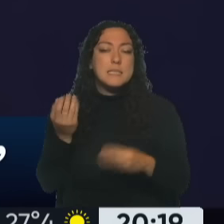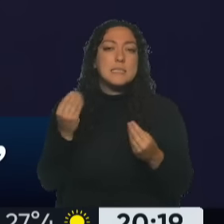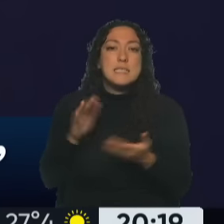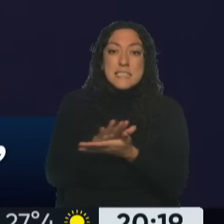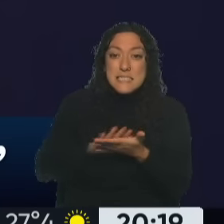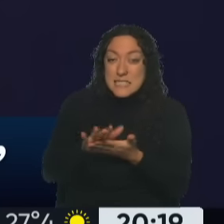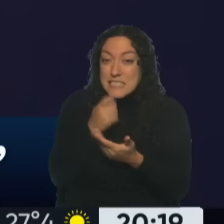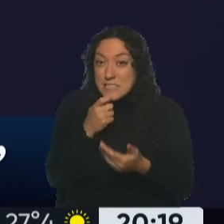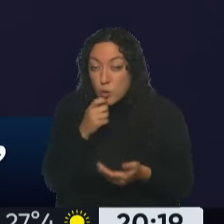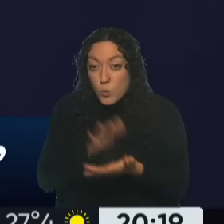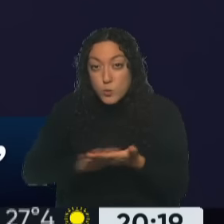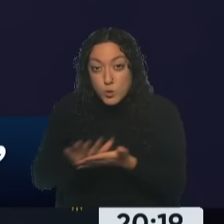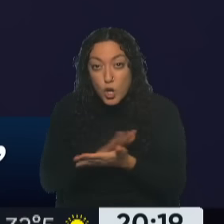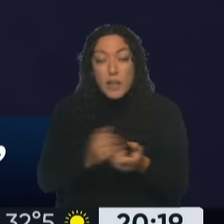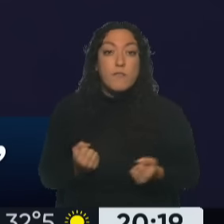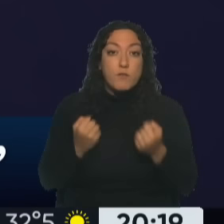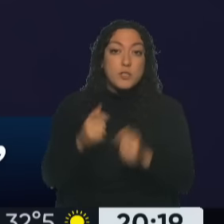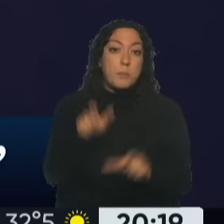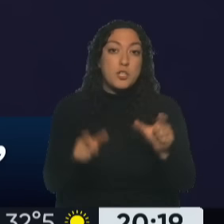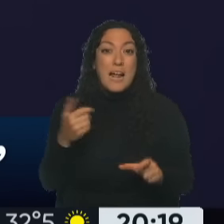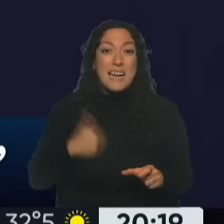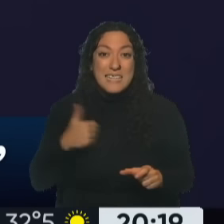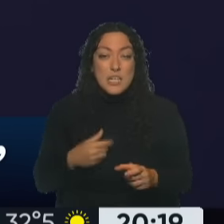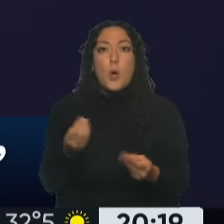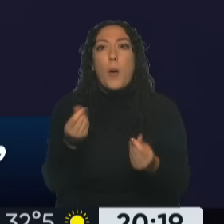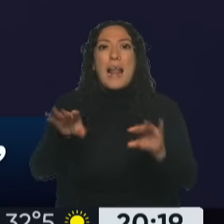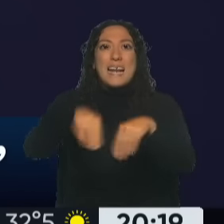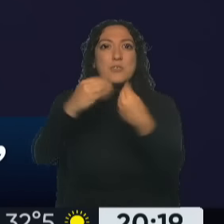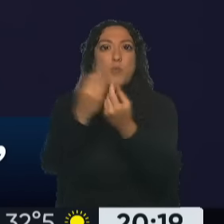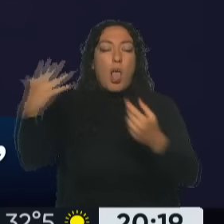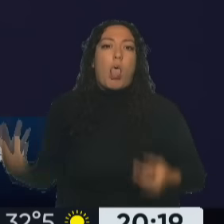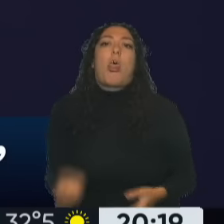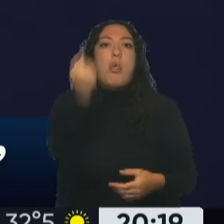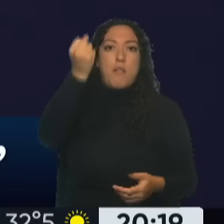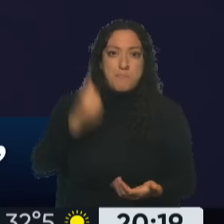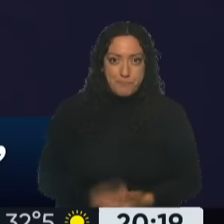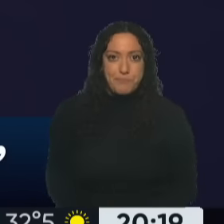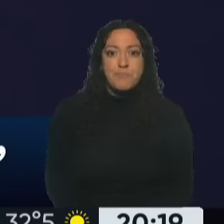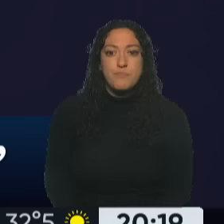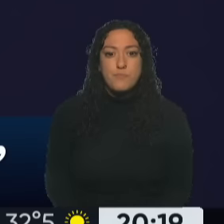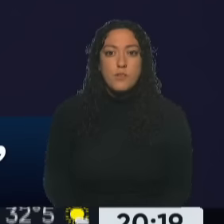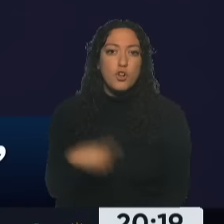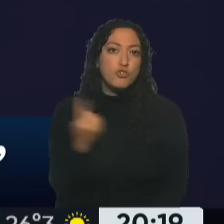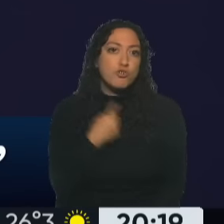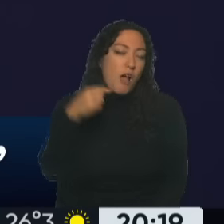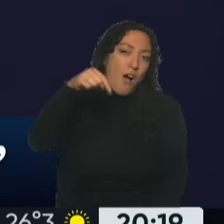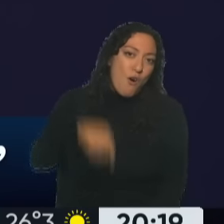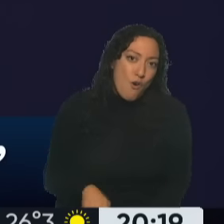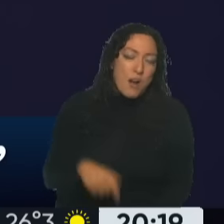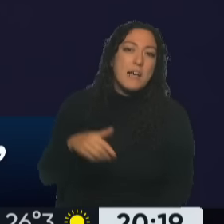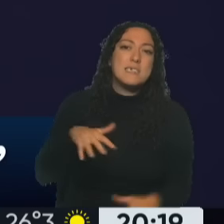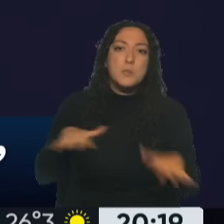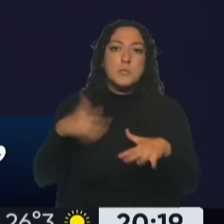esfuerzo que hacen todos los argentinos valga la pena esta vez efectivamente la situación va a